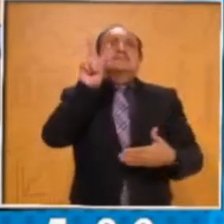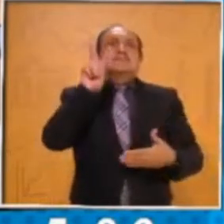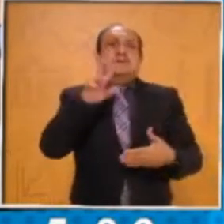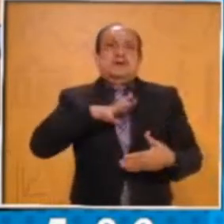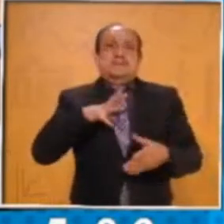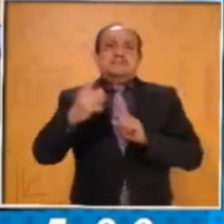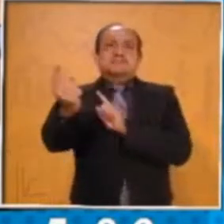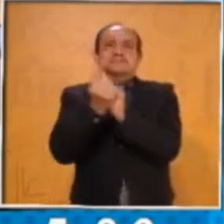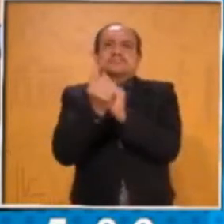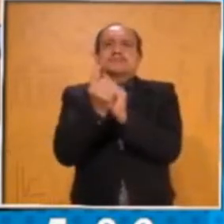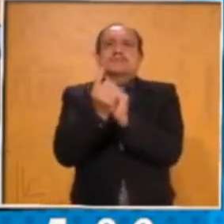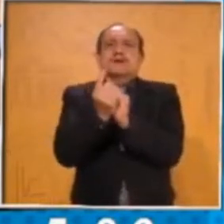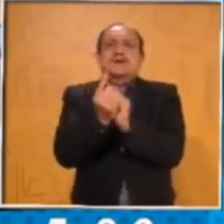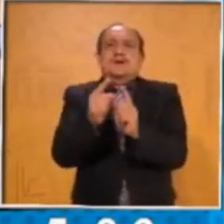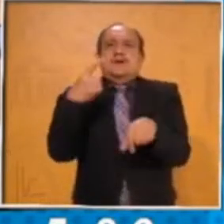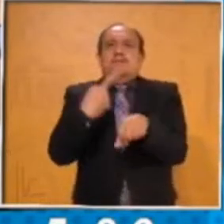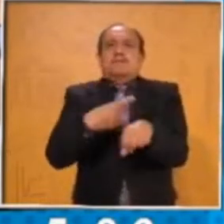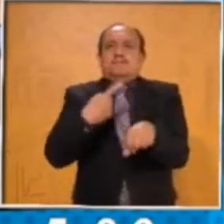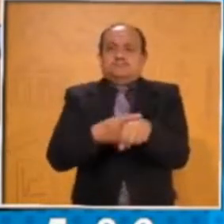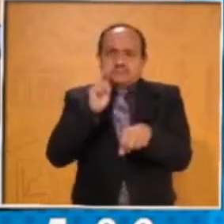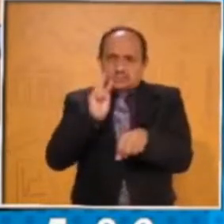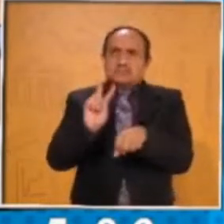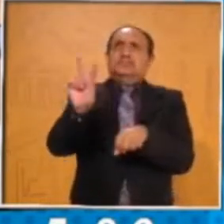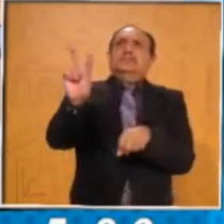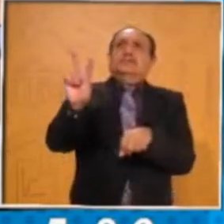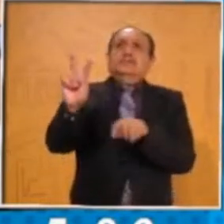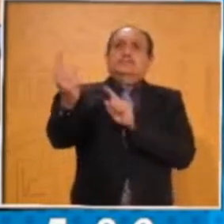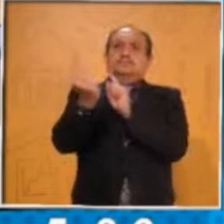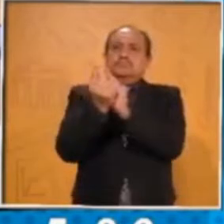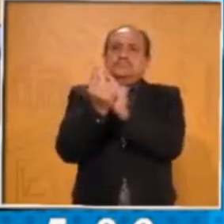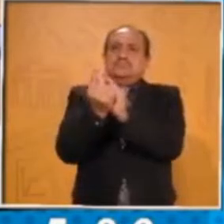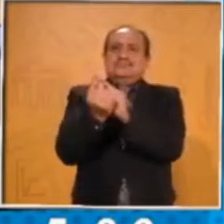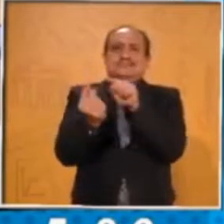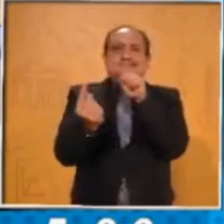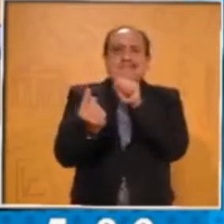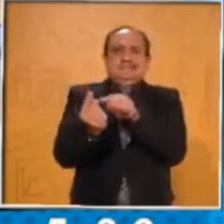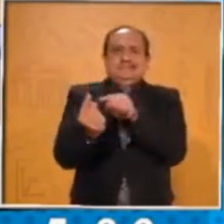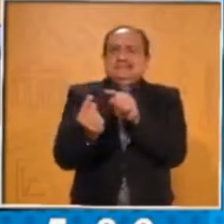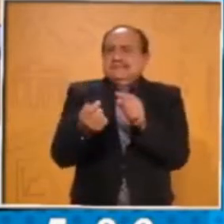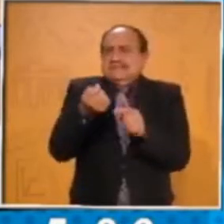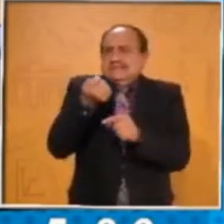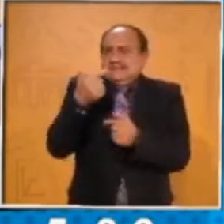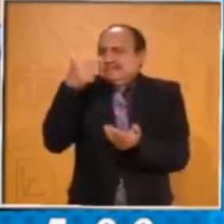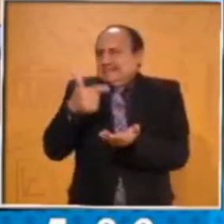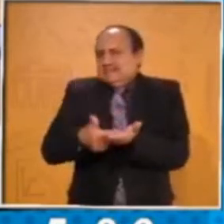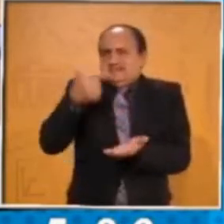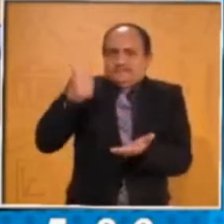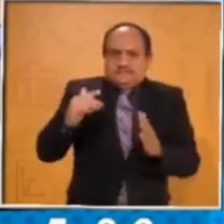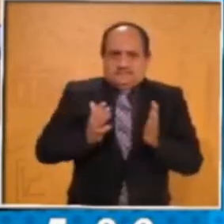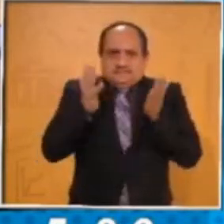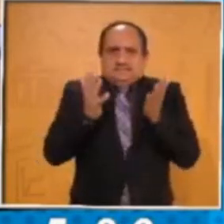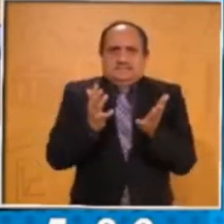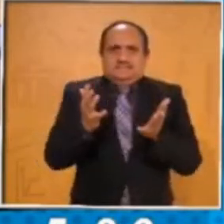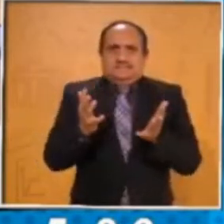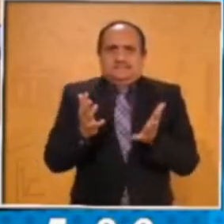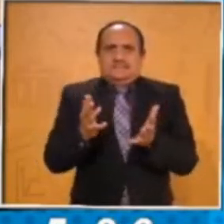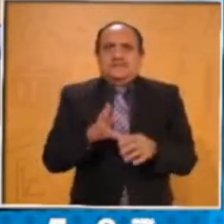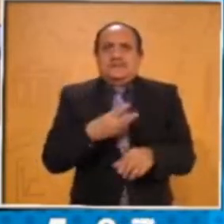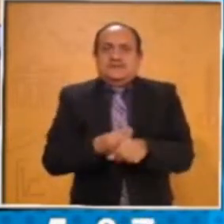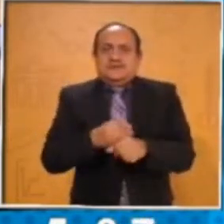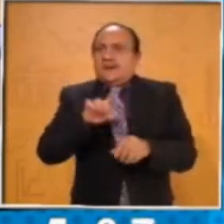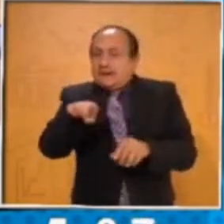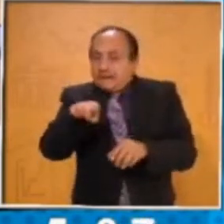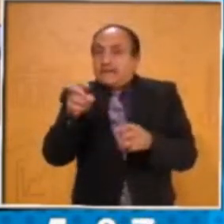muy cerca a un paciente que con tan solo mirarlo estaba moribundo. La sorpresa la tomó y lo único